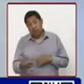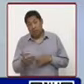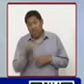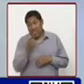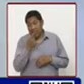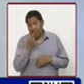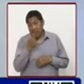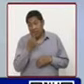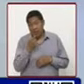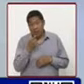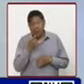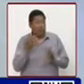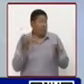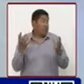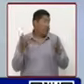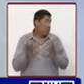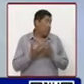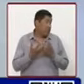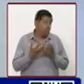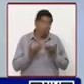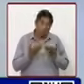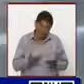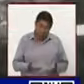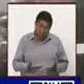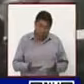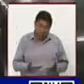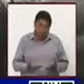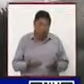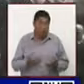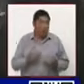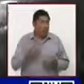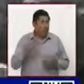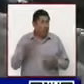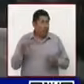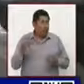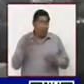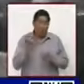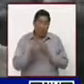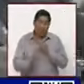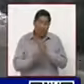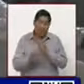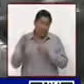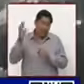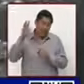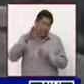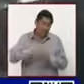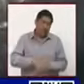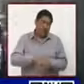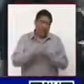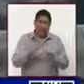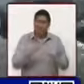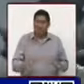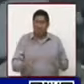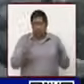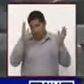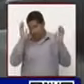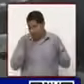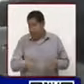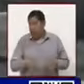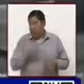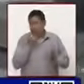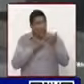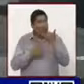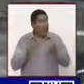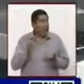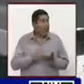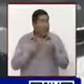vidrio. ¿Sabes que el vidrio en conjunto es muy pesado? Por supuesto. Volcó y cayó encima de un taxi. Dios. Desenlace fatal. Afortunadamente acá